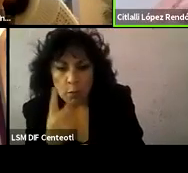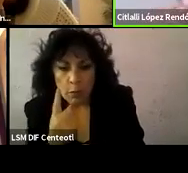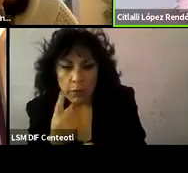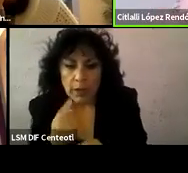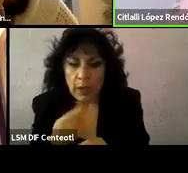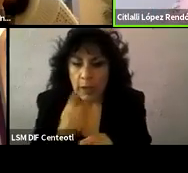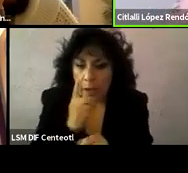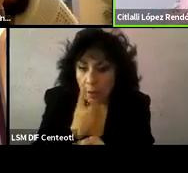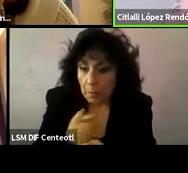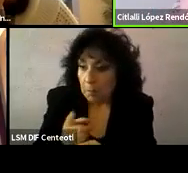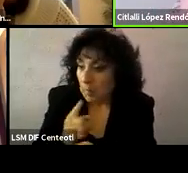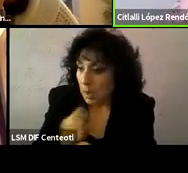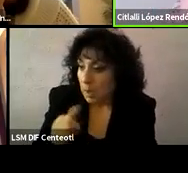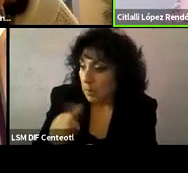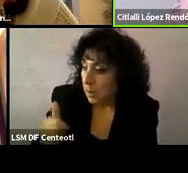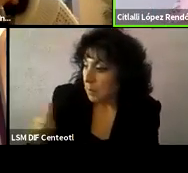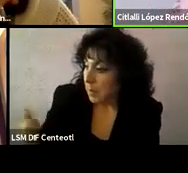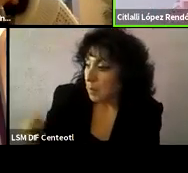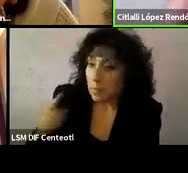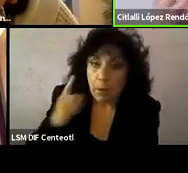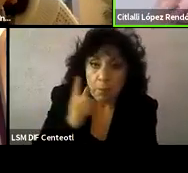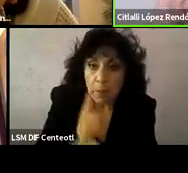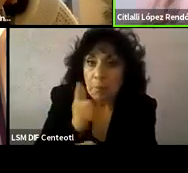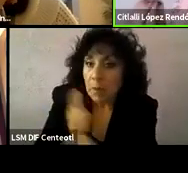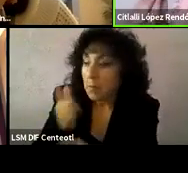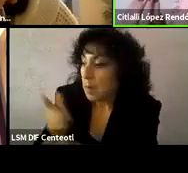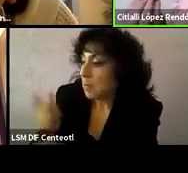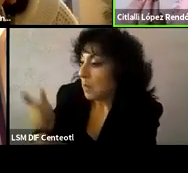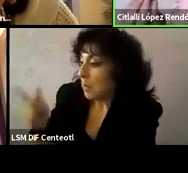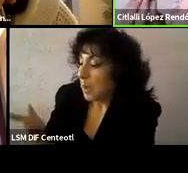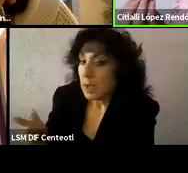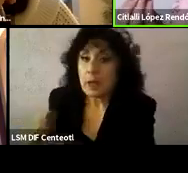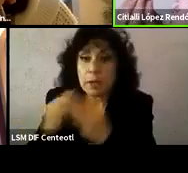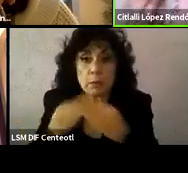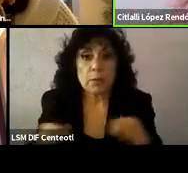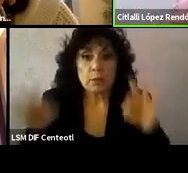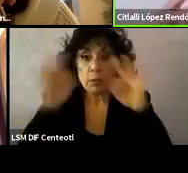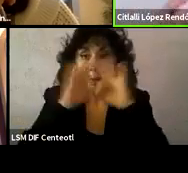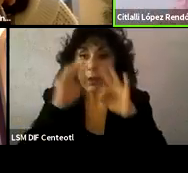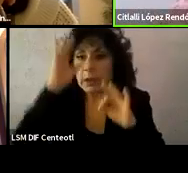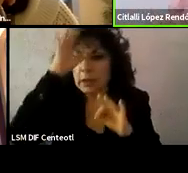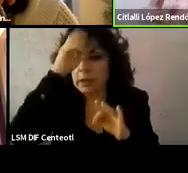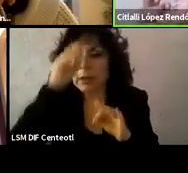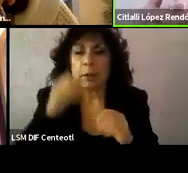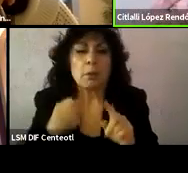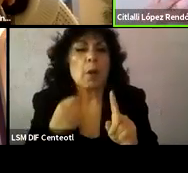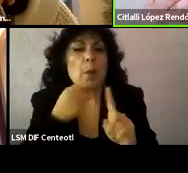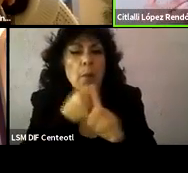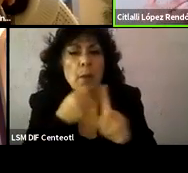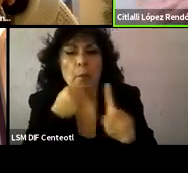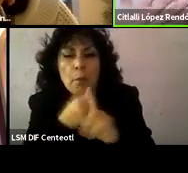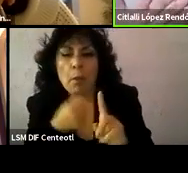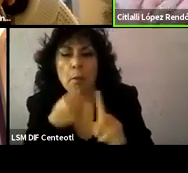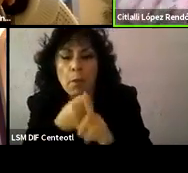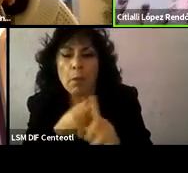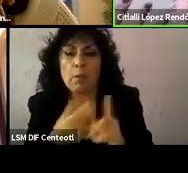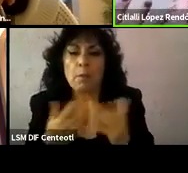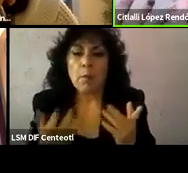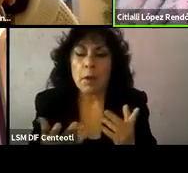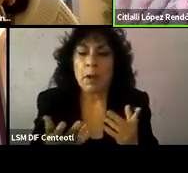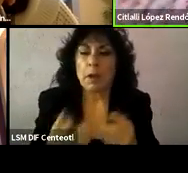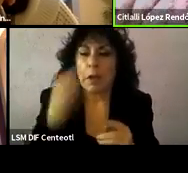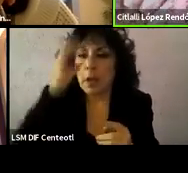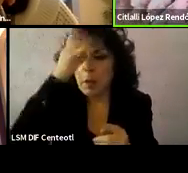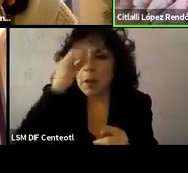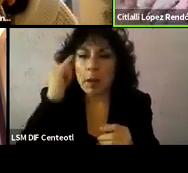en este proceso de construcción de paz y de reflexión sobre el conflicto, ¿no? En lo cotidiano podemos encontrar cómo